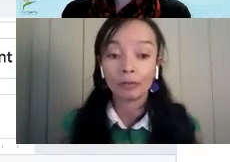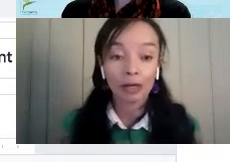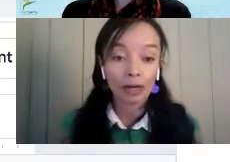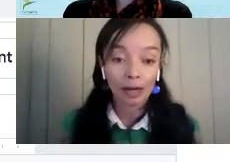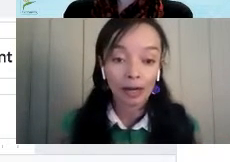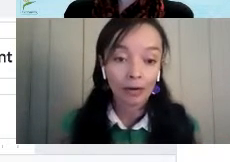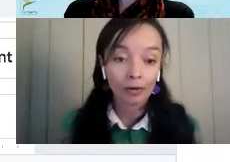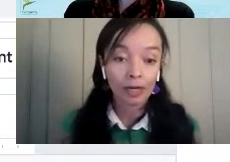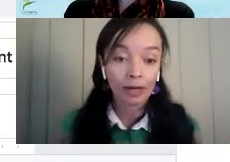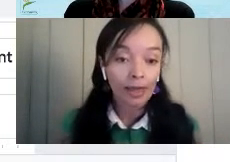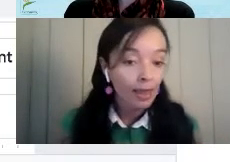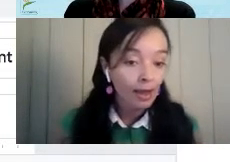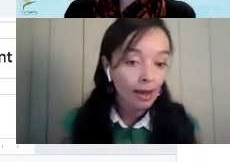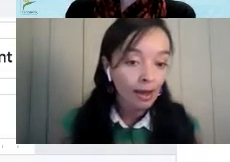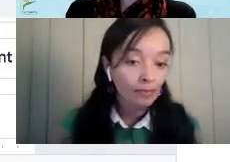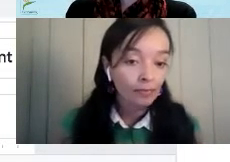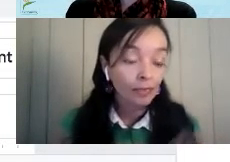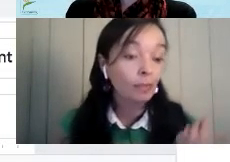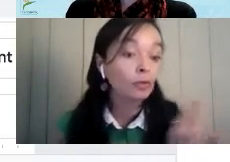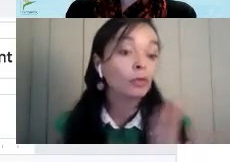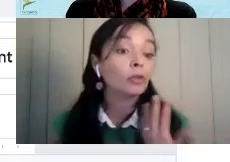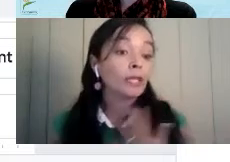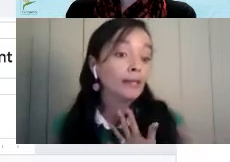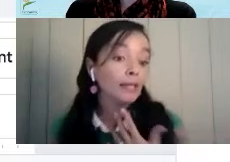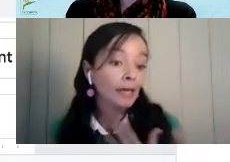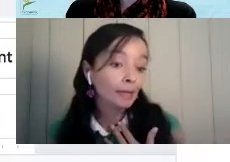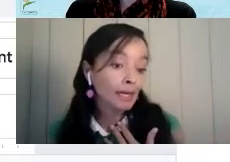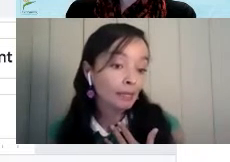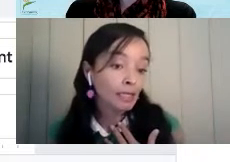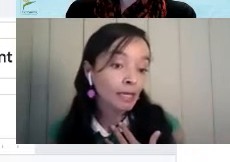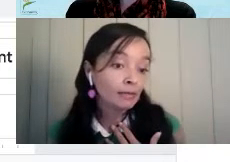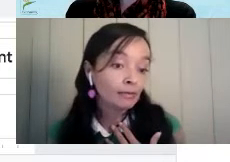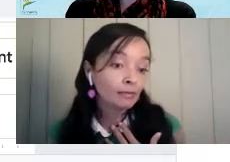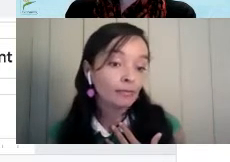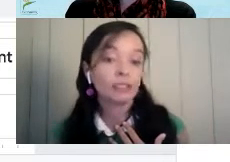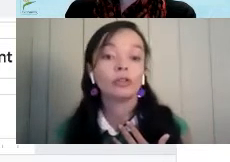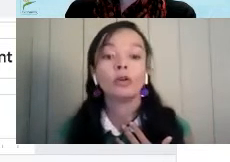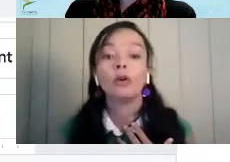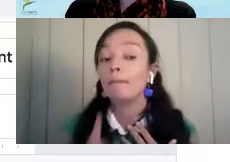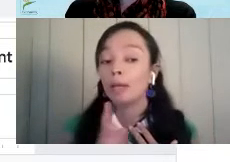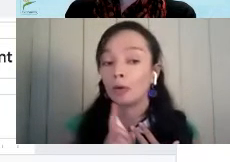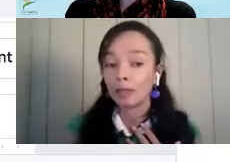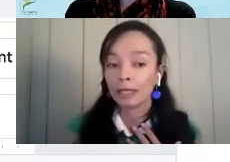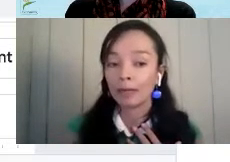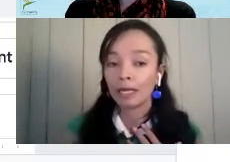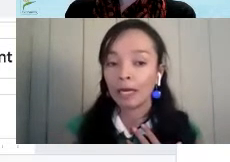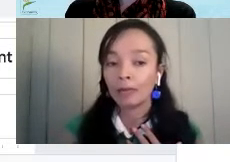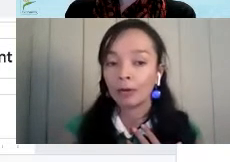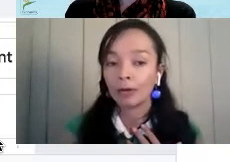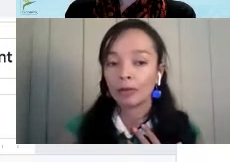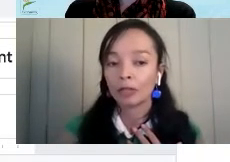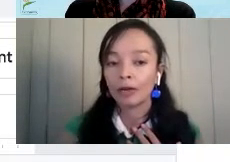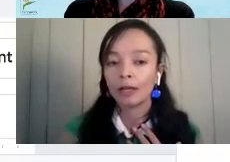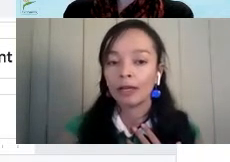vamos a notar? De pronto quiere que le cambie el pañal. ¿Cierto? Pero no es el pañal.